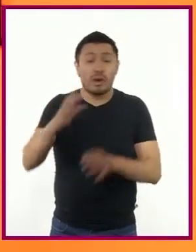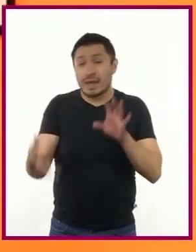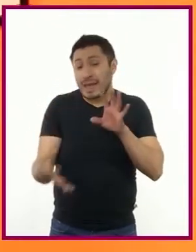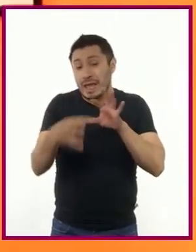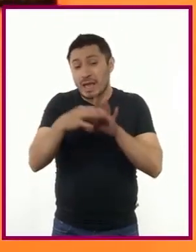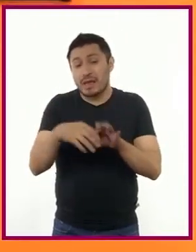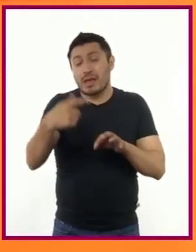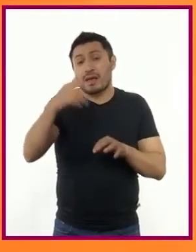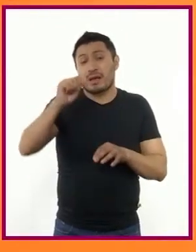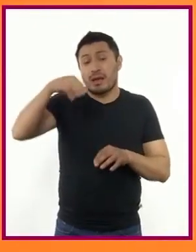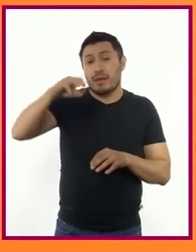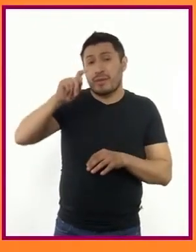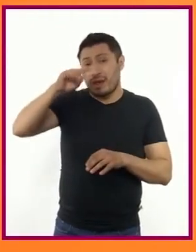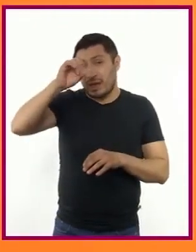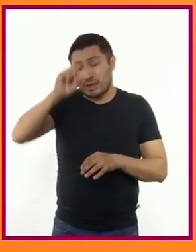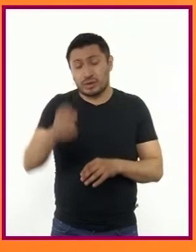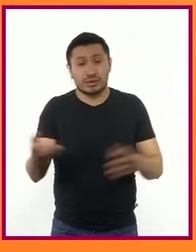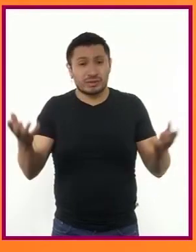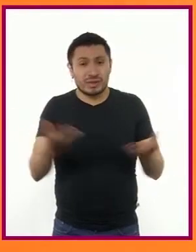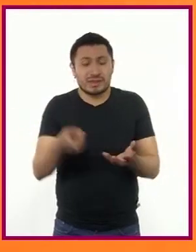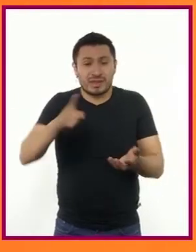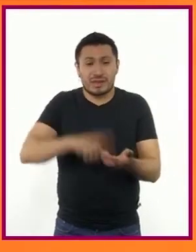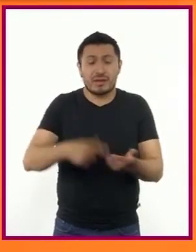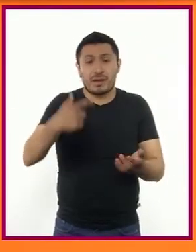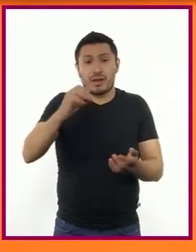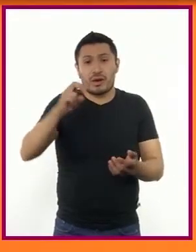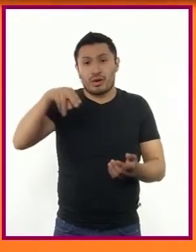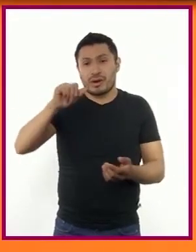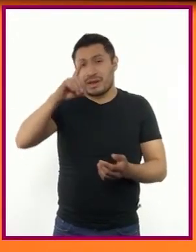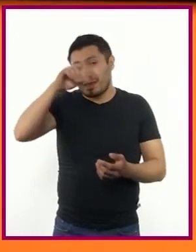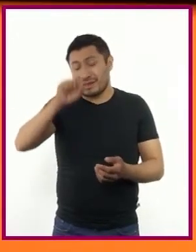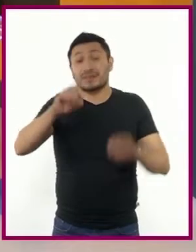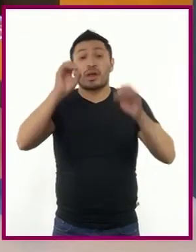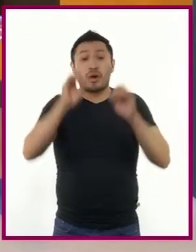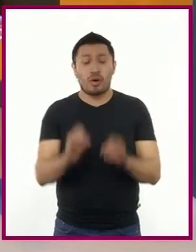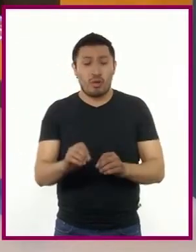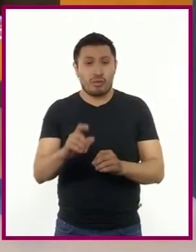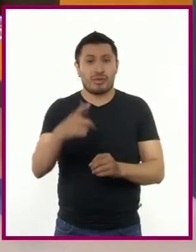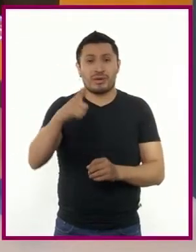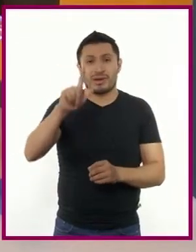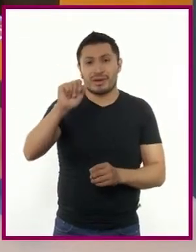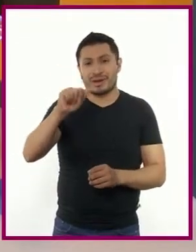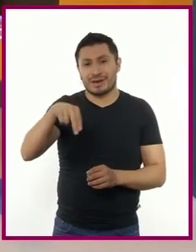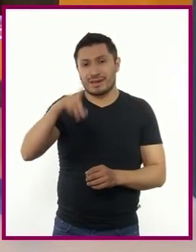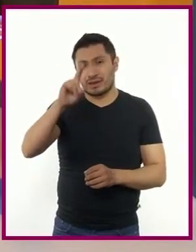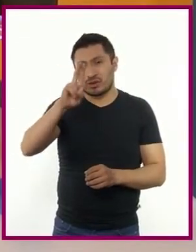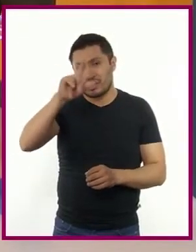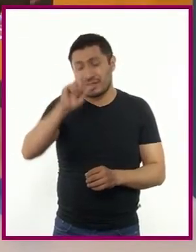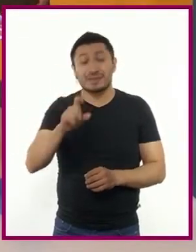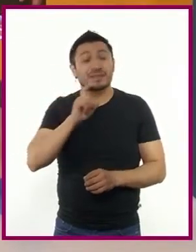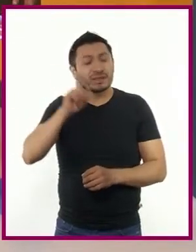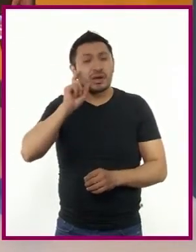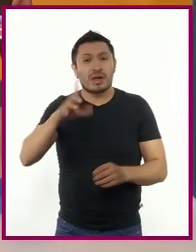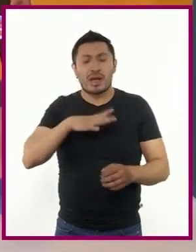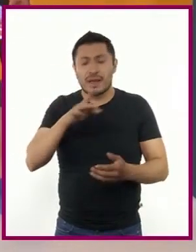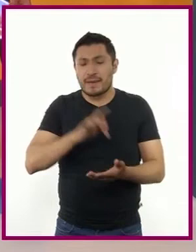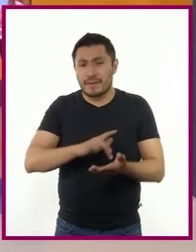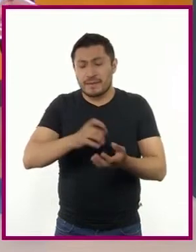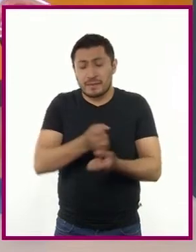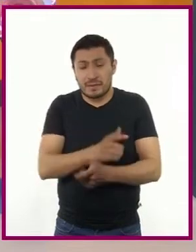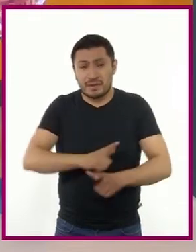Los gametos son producidos en las gónadas o glándulas sexuales que además liberan hormonas